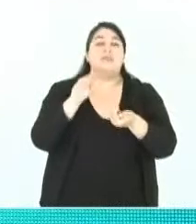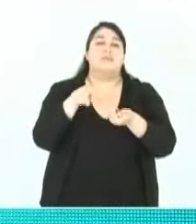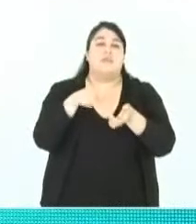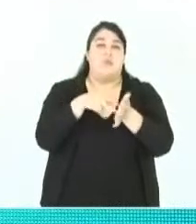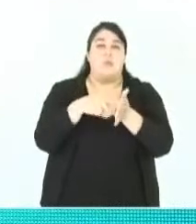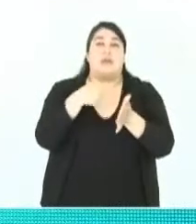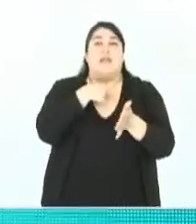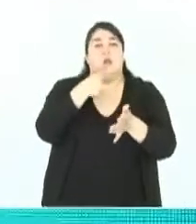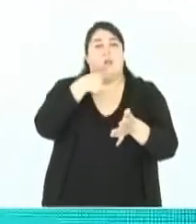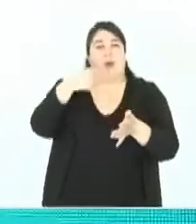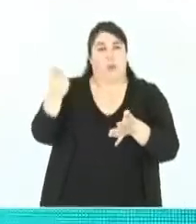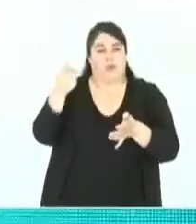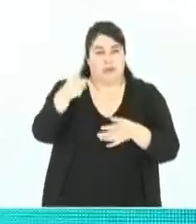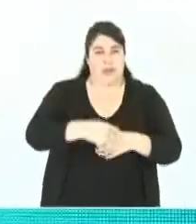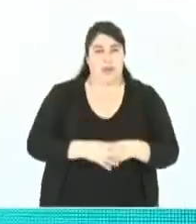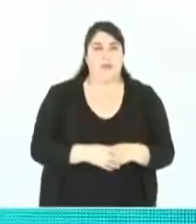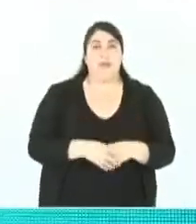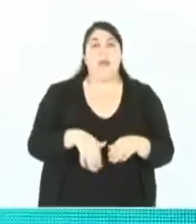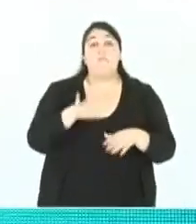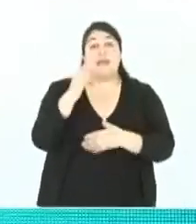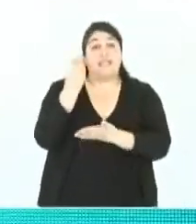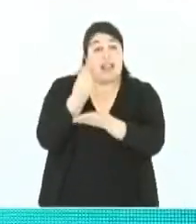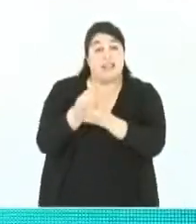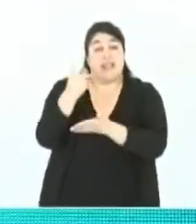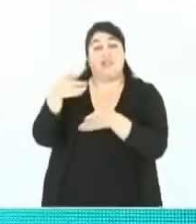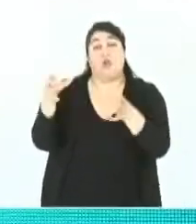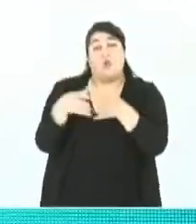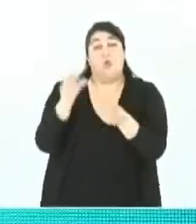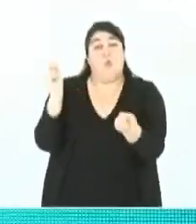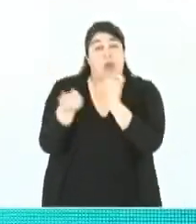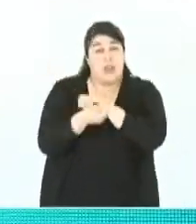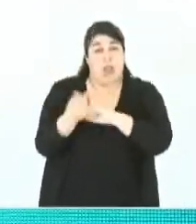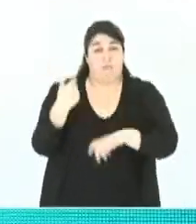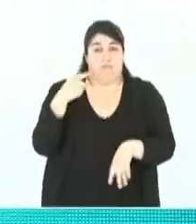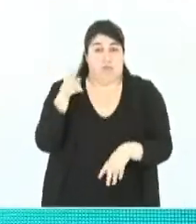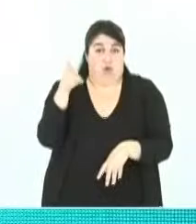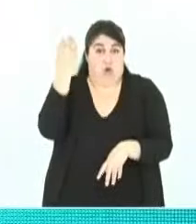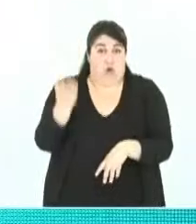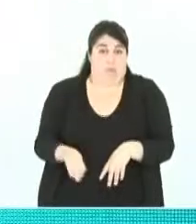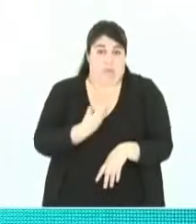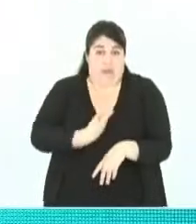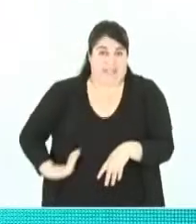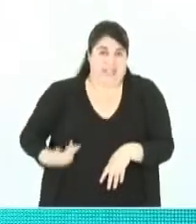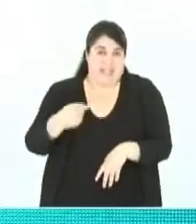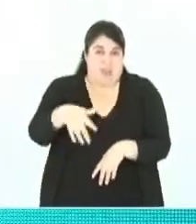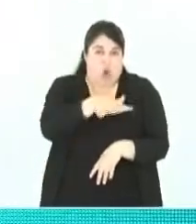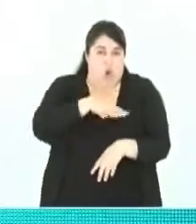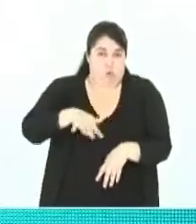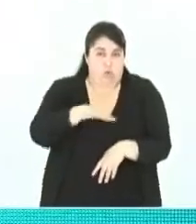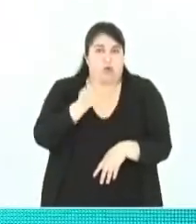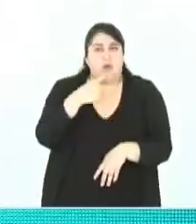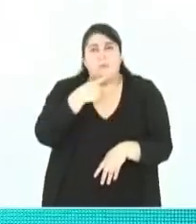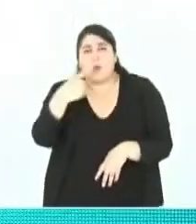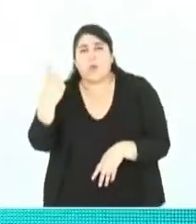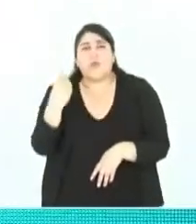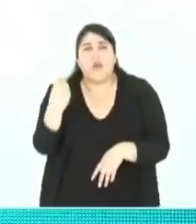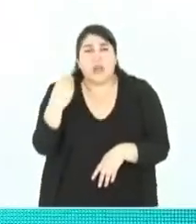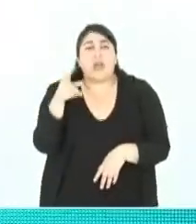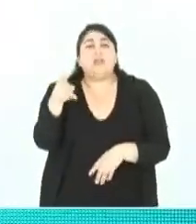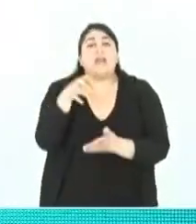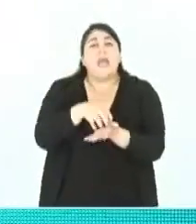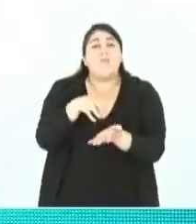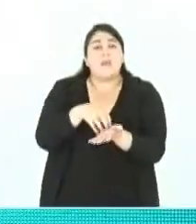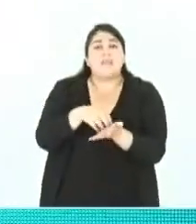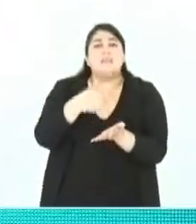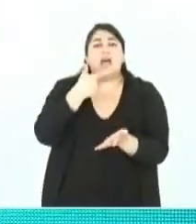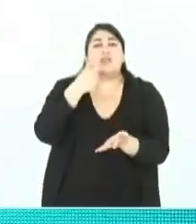gustaría preguntarle acá al candidato de Juntos por el Cambio como presidente de la comuna, digamos, el caso de la empresa